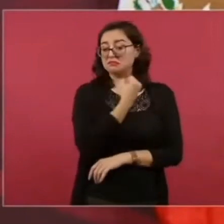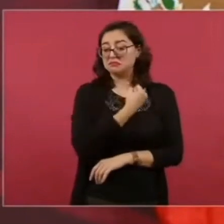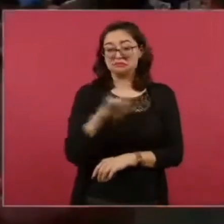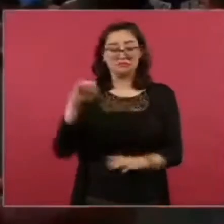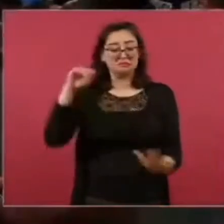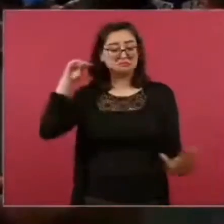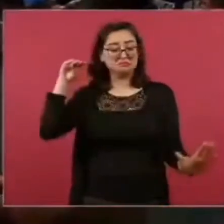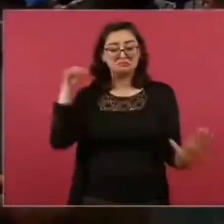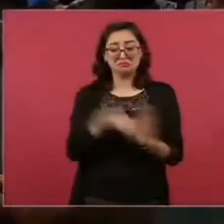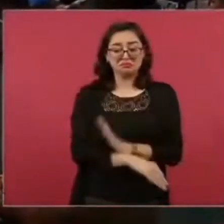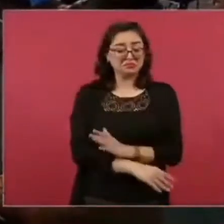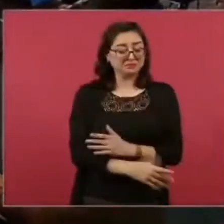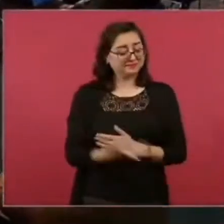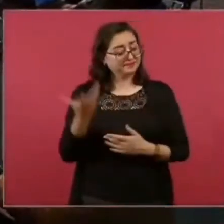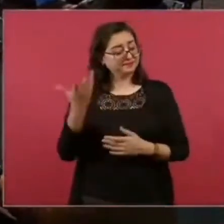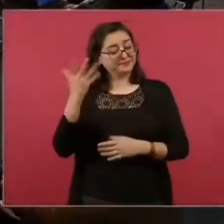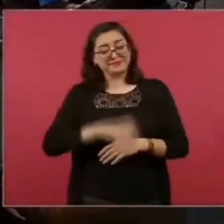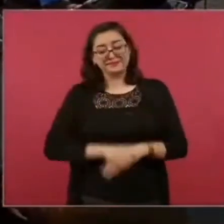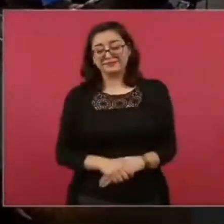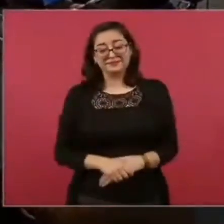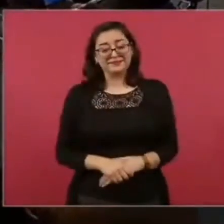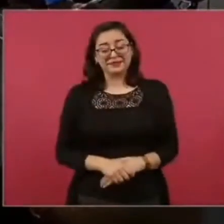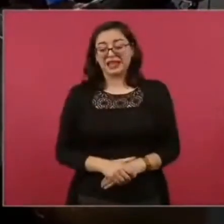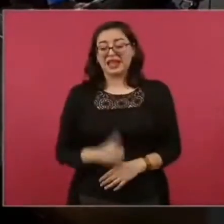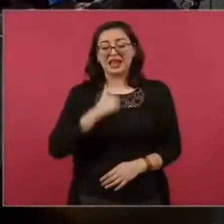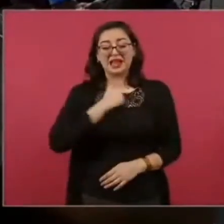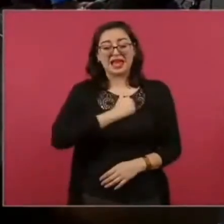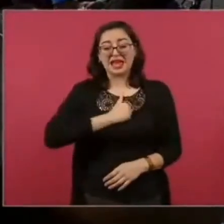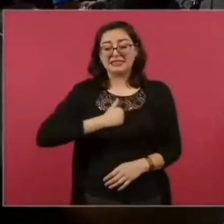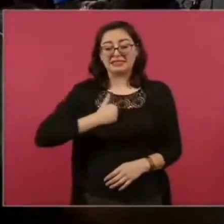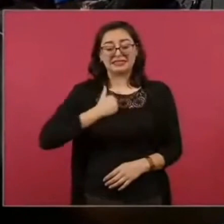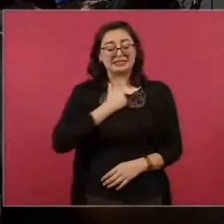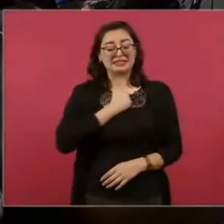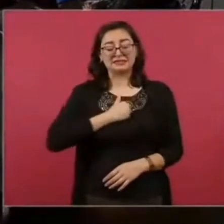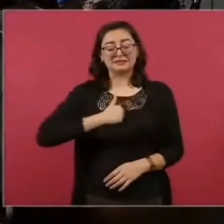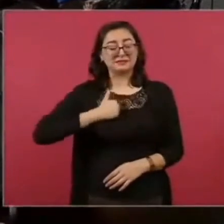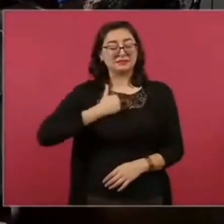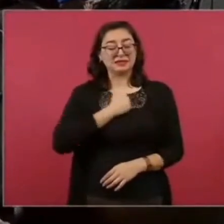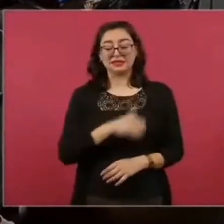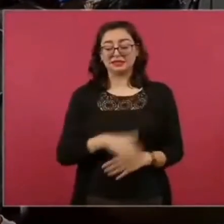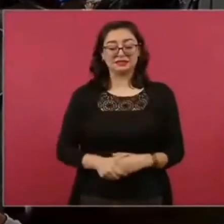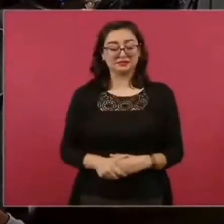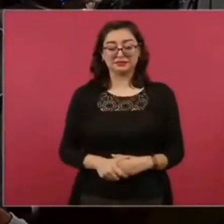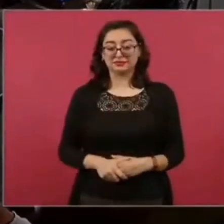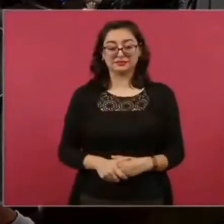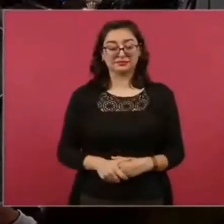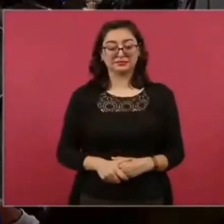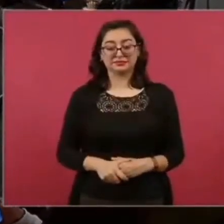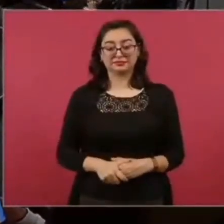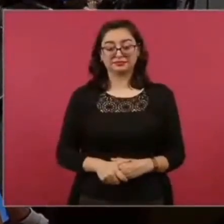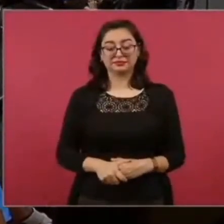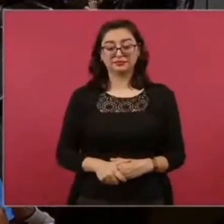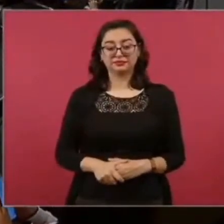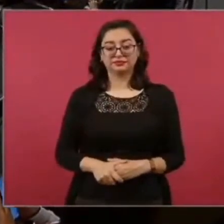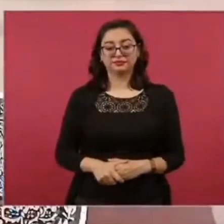Lamentable. Entonces, también lo otro, fíjense,